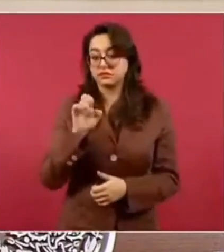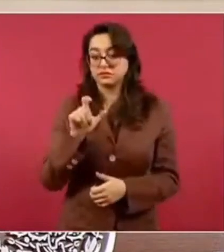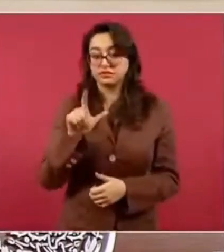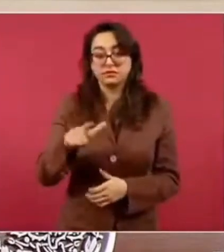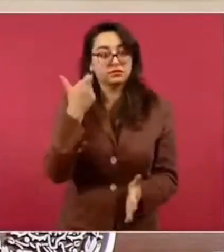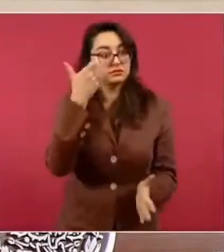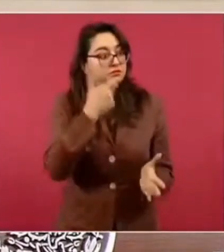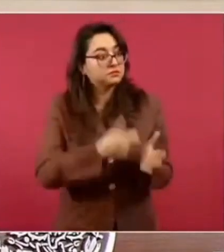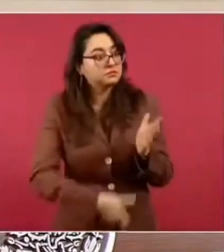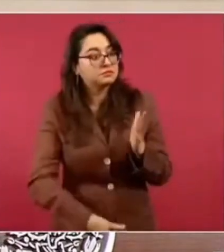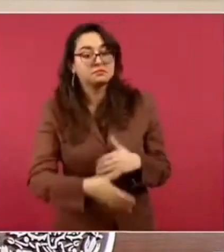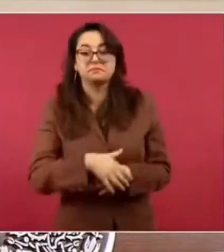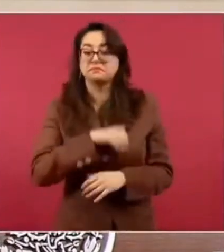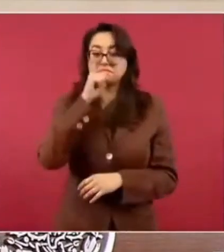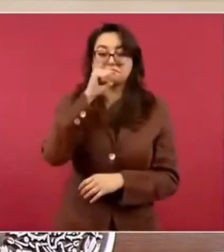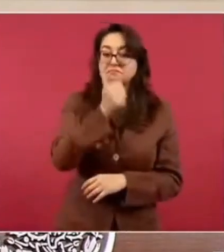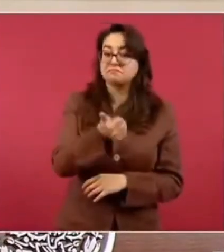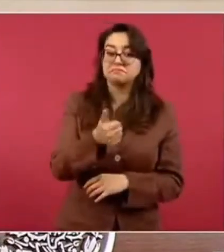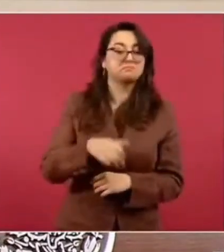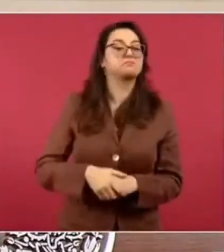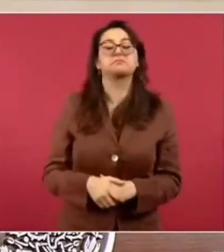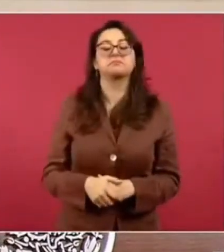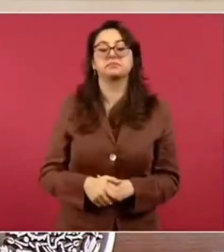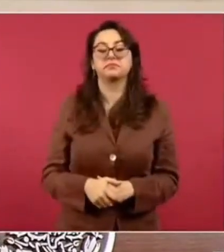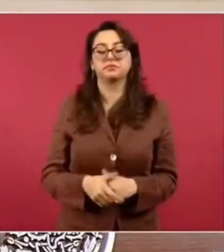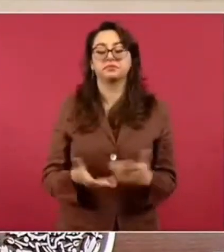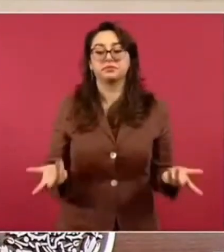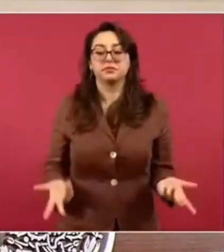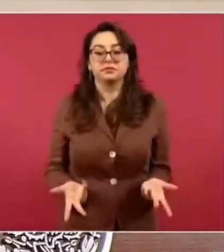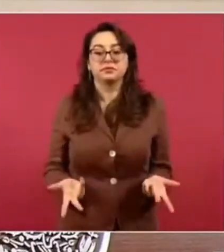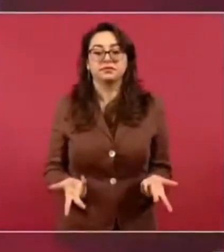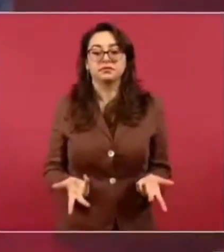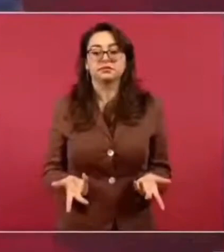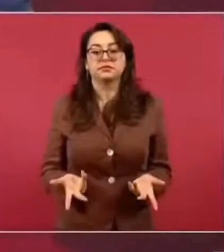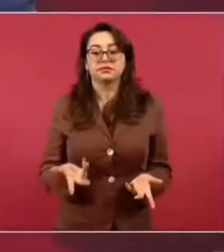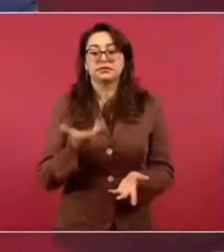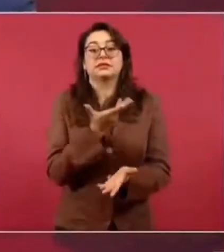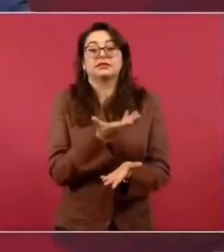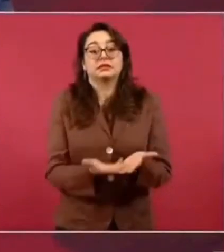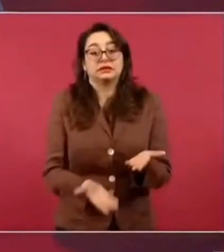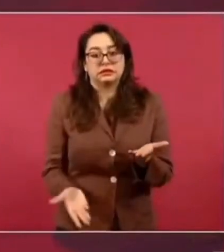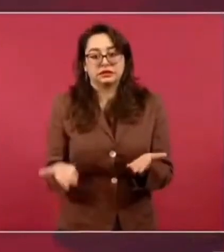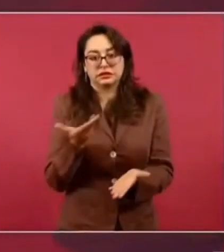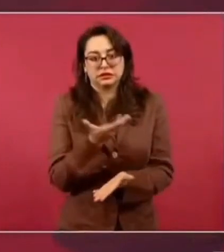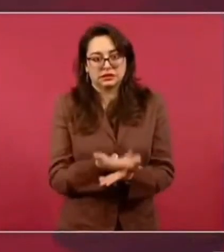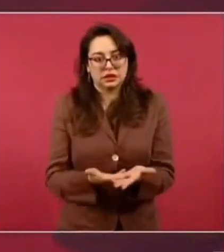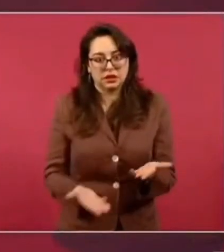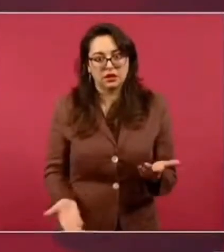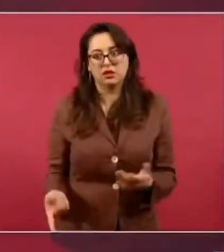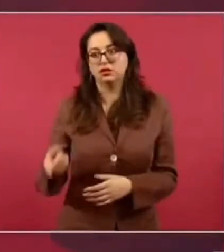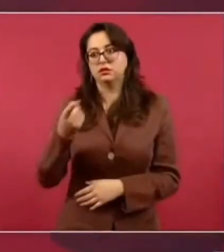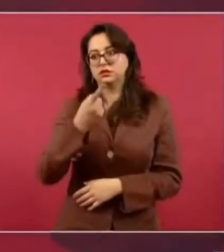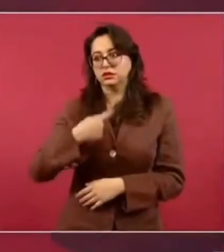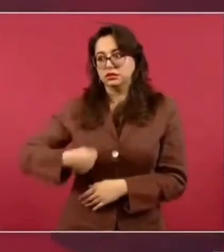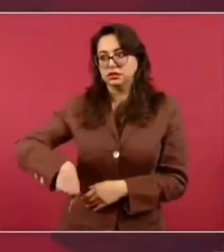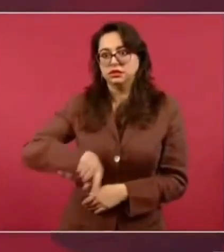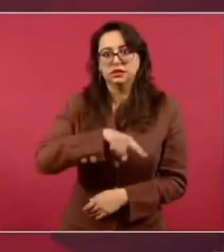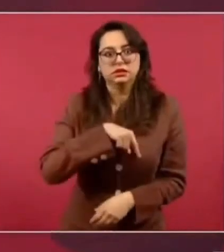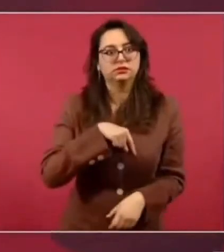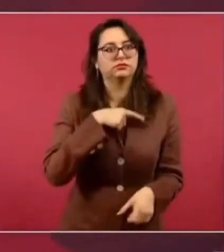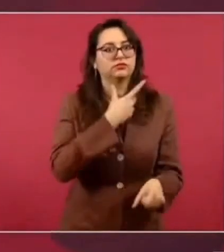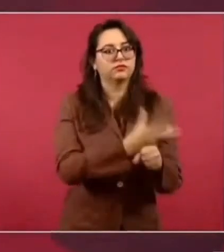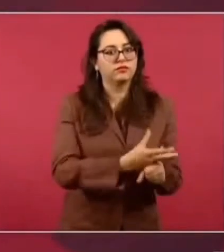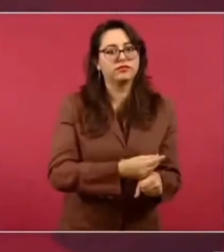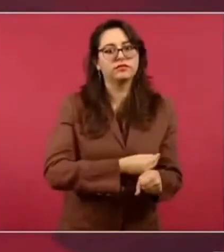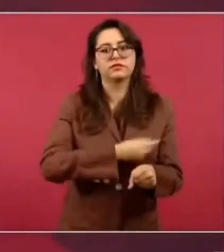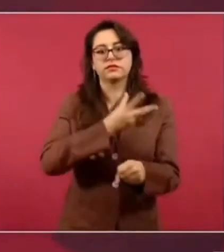que paramos la privatización, las llamadas rondas, la entrega de